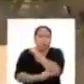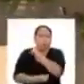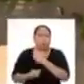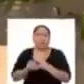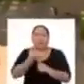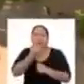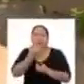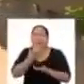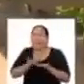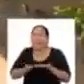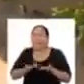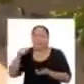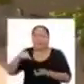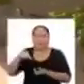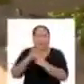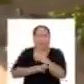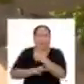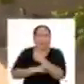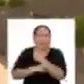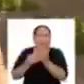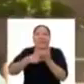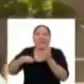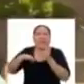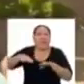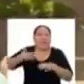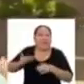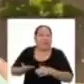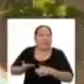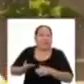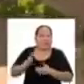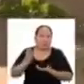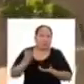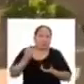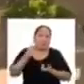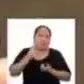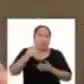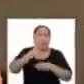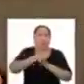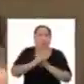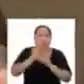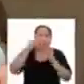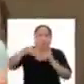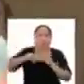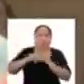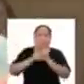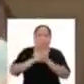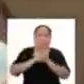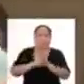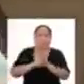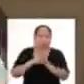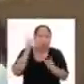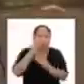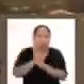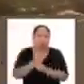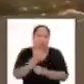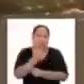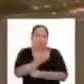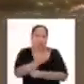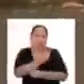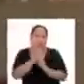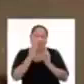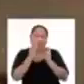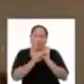La respuesta no es tan sencilla. Una de sus medidas sería aplicar un modelo adecuado. Bueno, este modelo no.